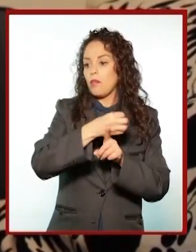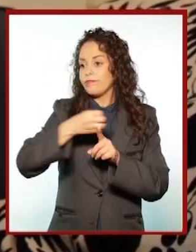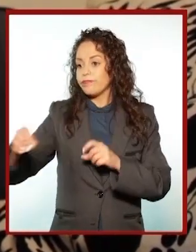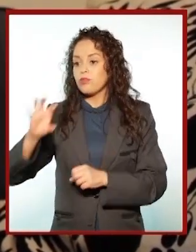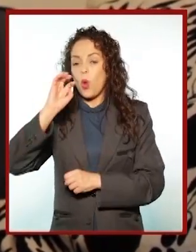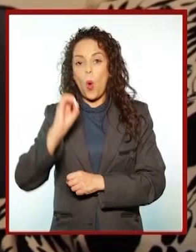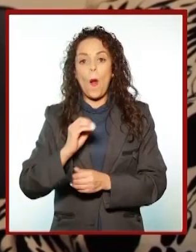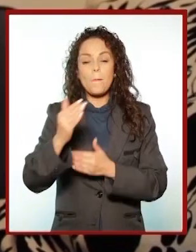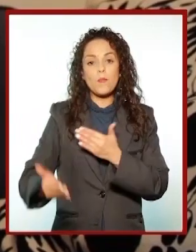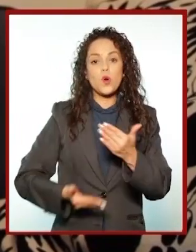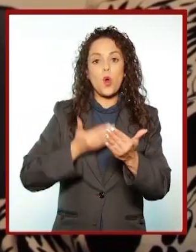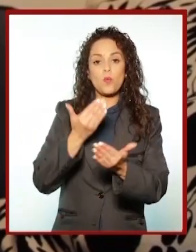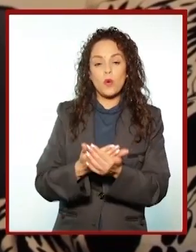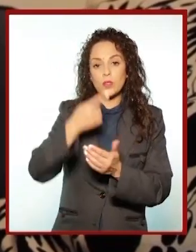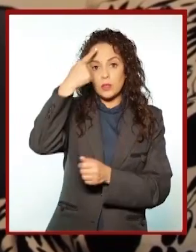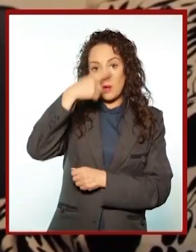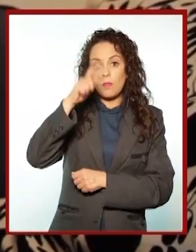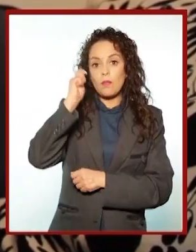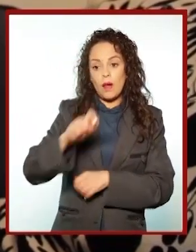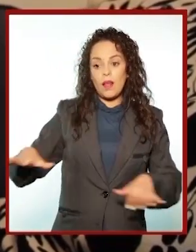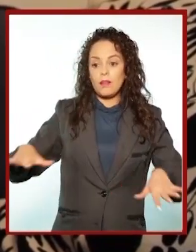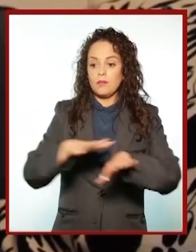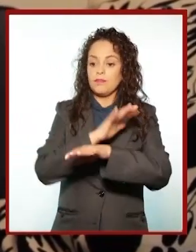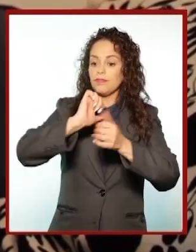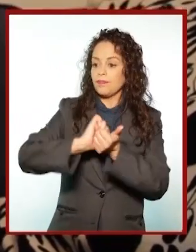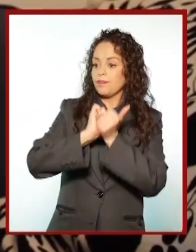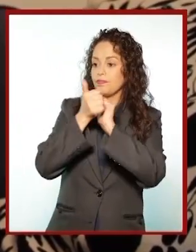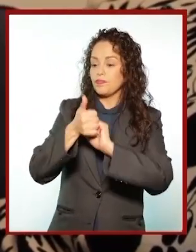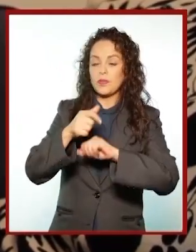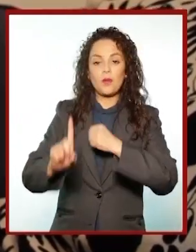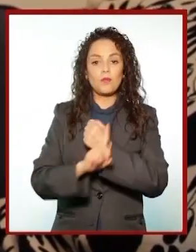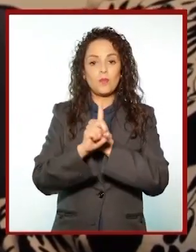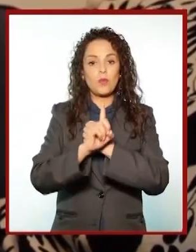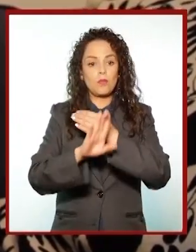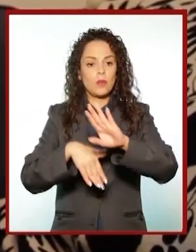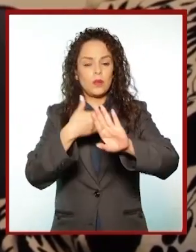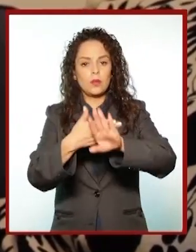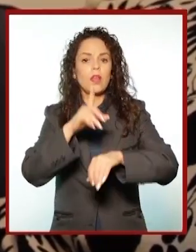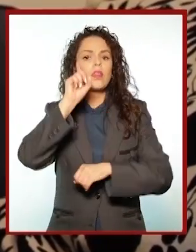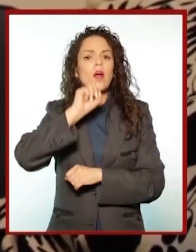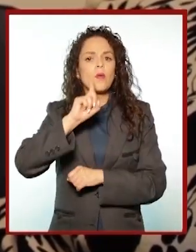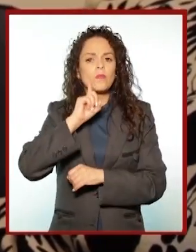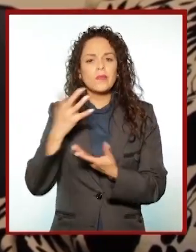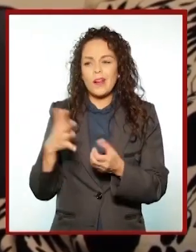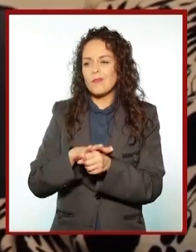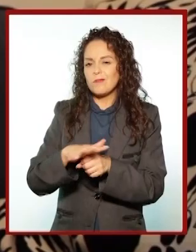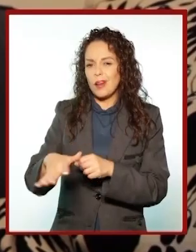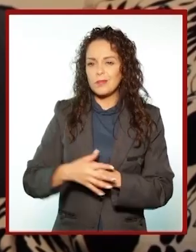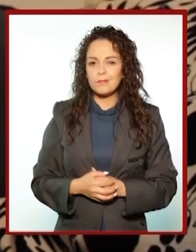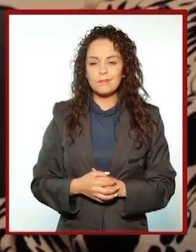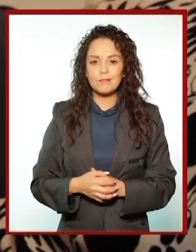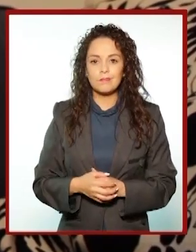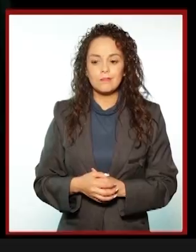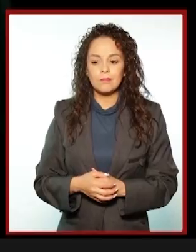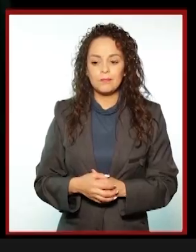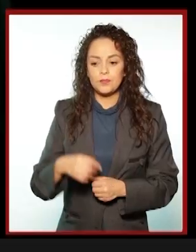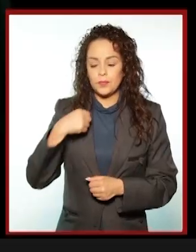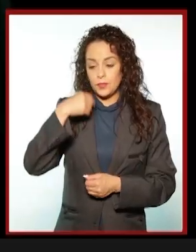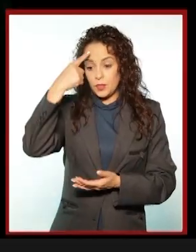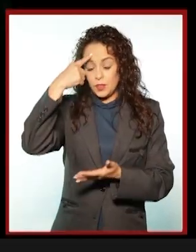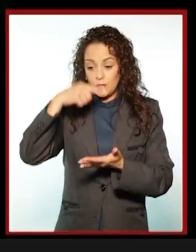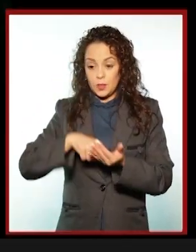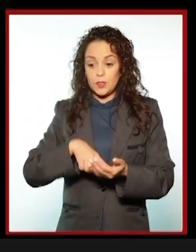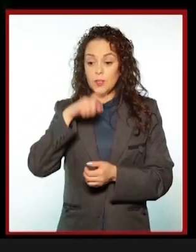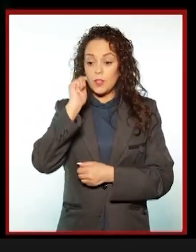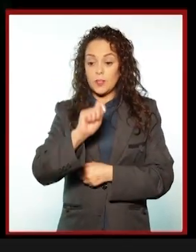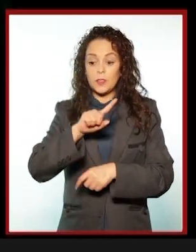generar propuestas que visibilicen o contribuyan a transformar la problemática de la violencia de género? Yo creo que parte